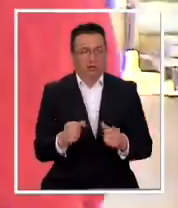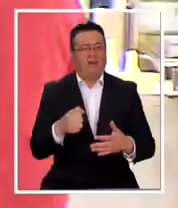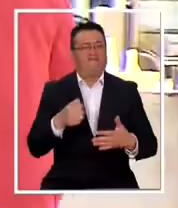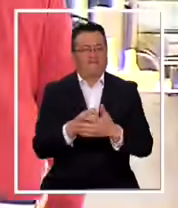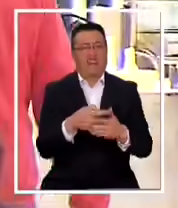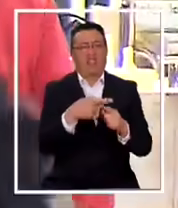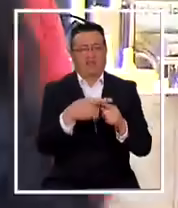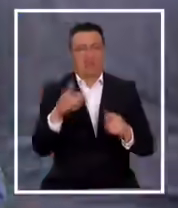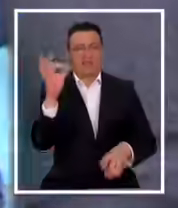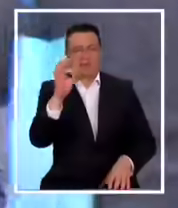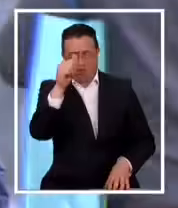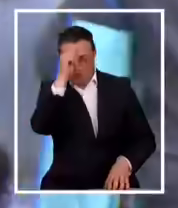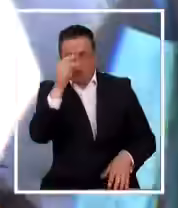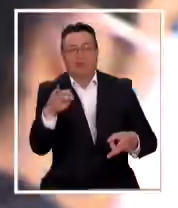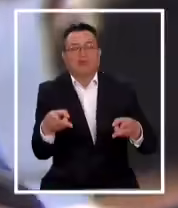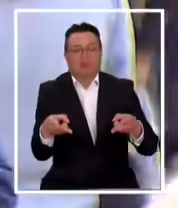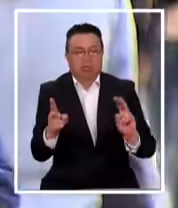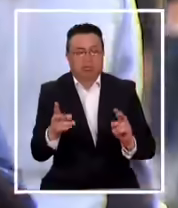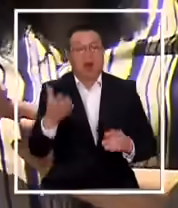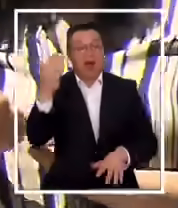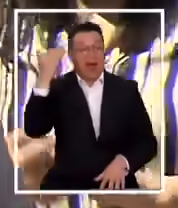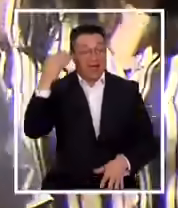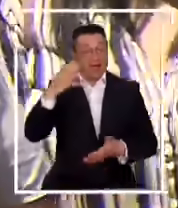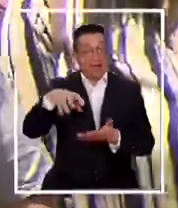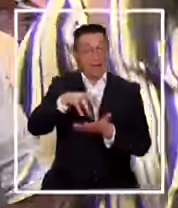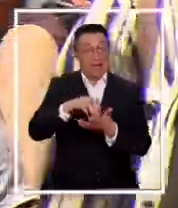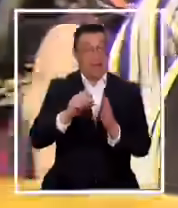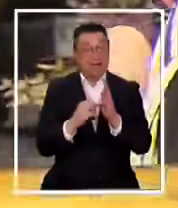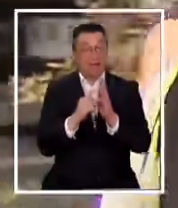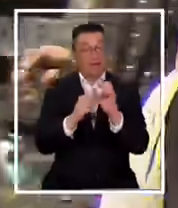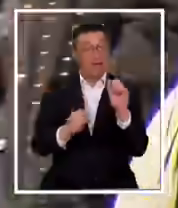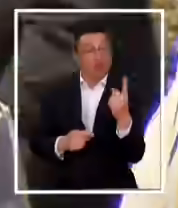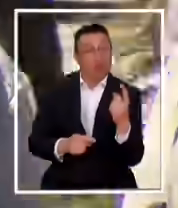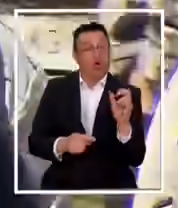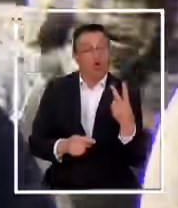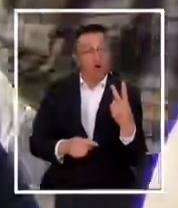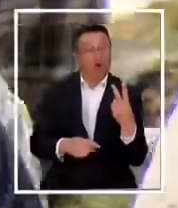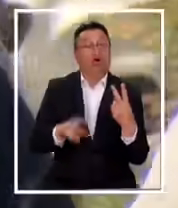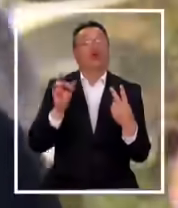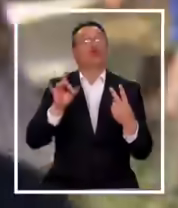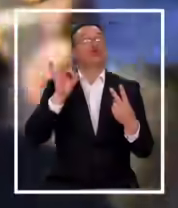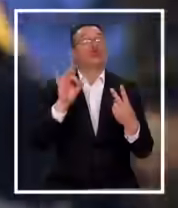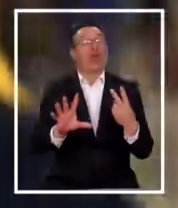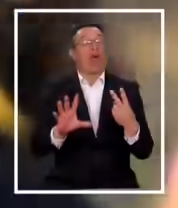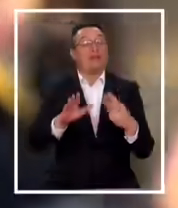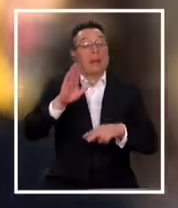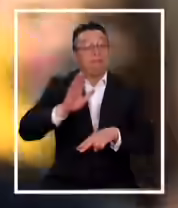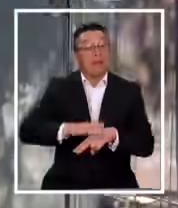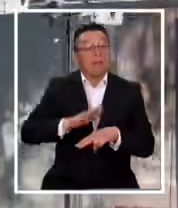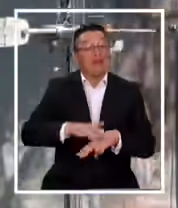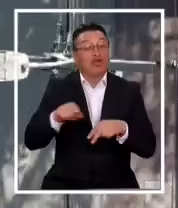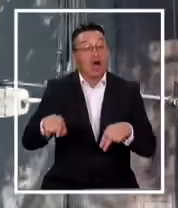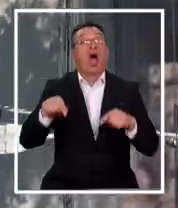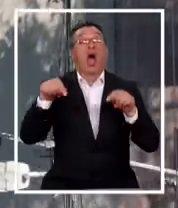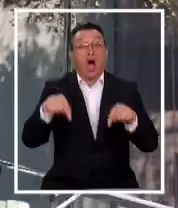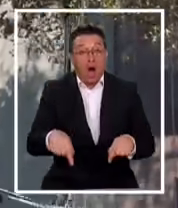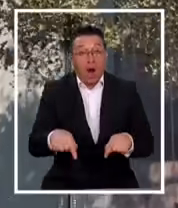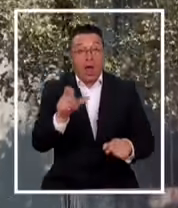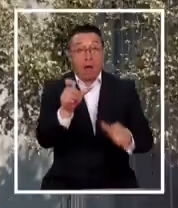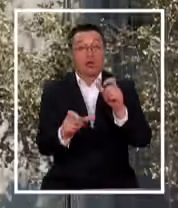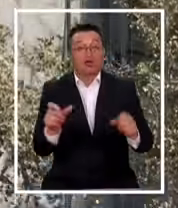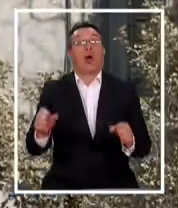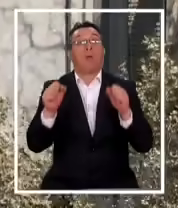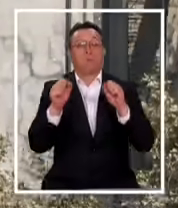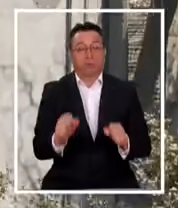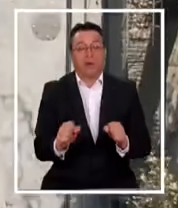fines de semana. Si antes, en comunas en fase 1 o 2, estaba permitido salir solo con permisos, ahora sus habitantes